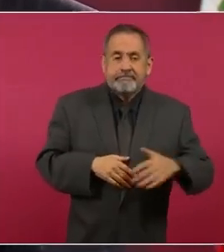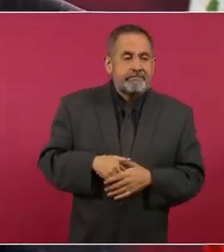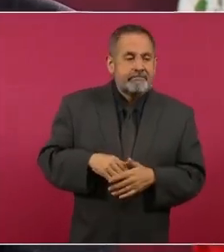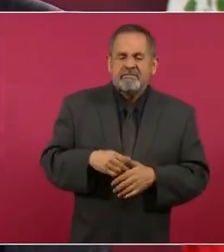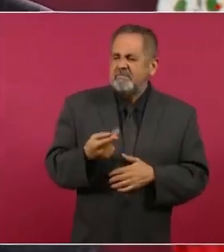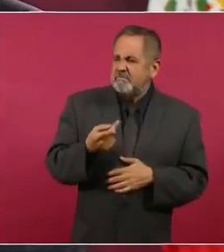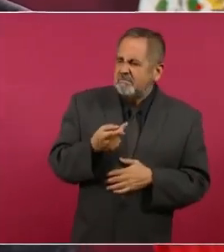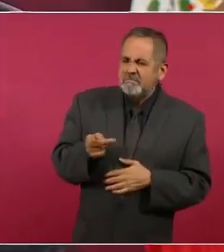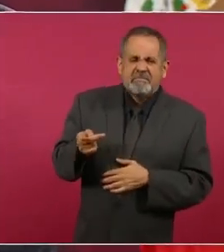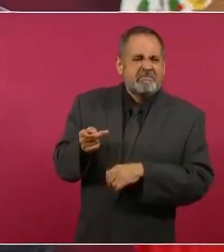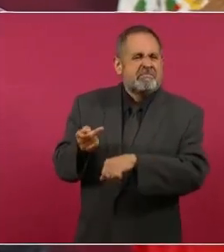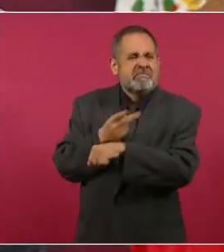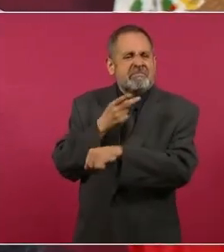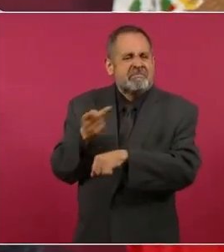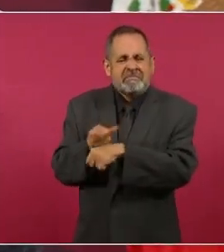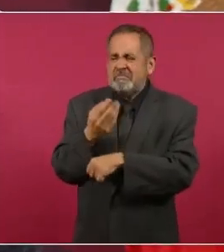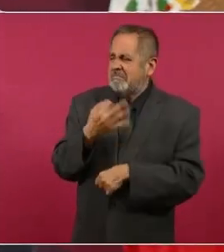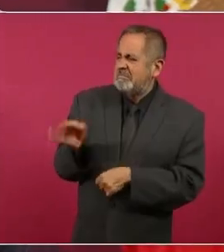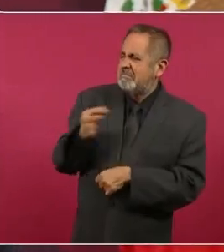groseros, ¿no?